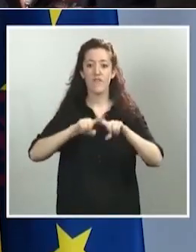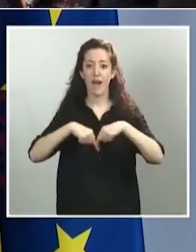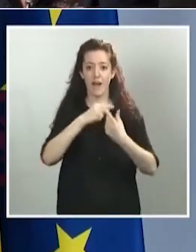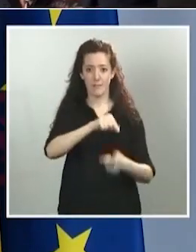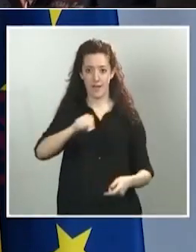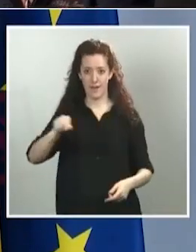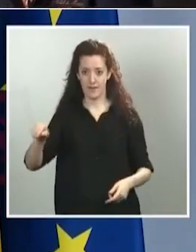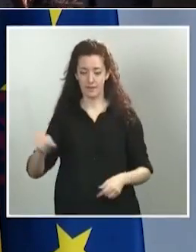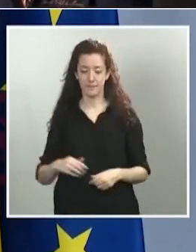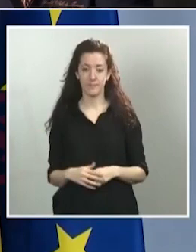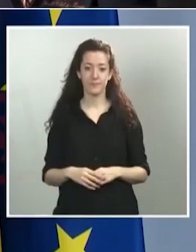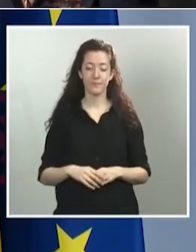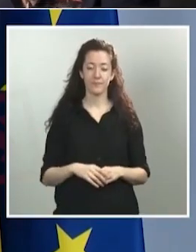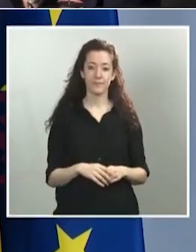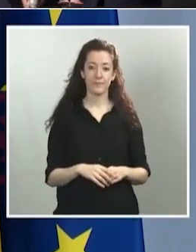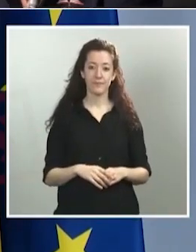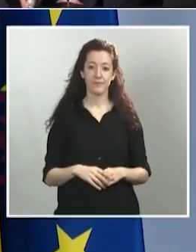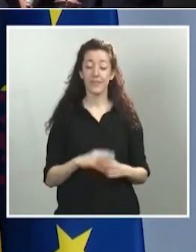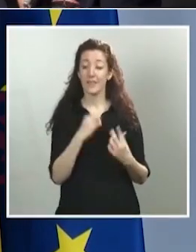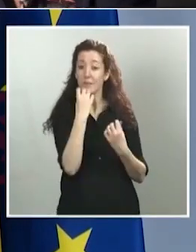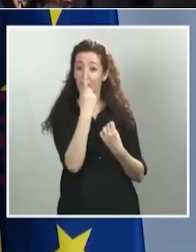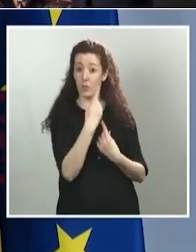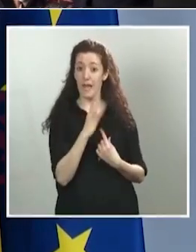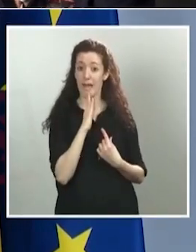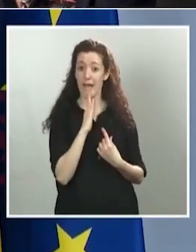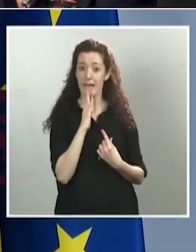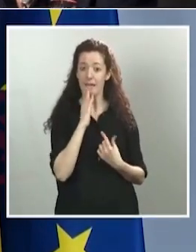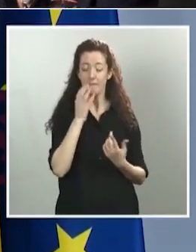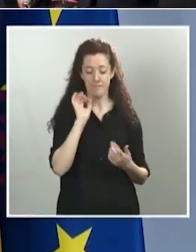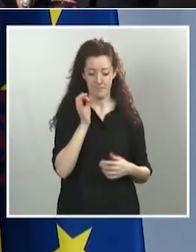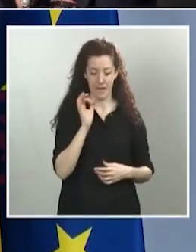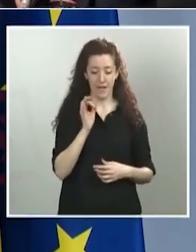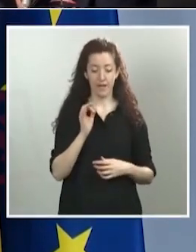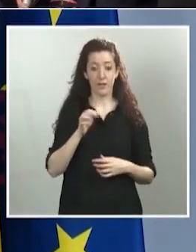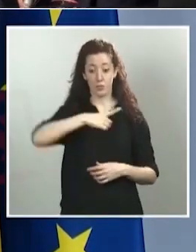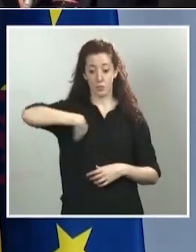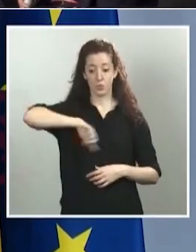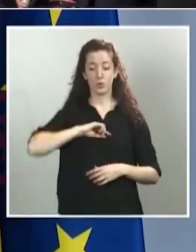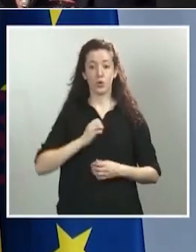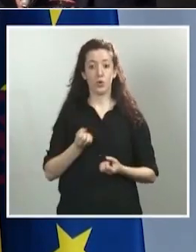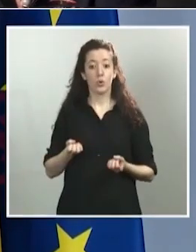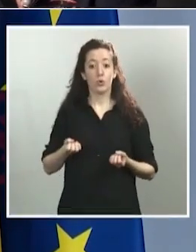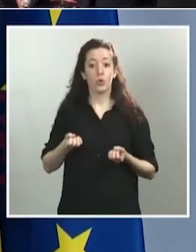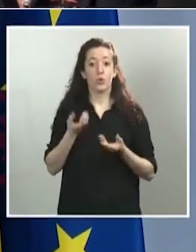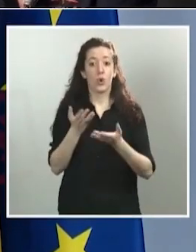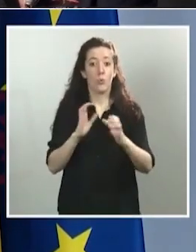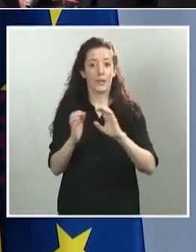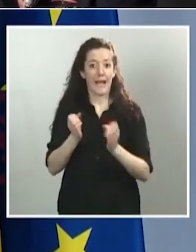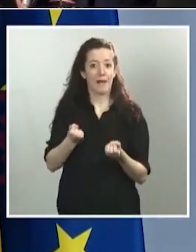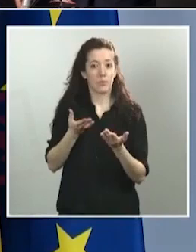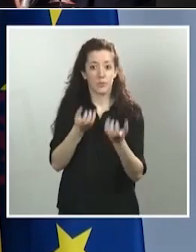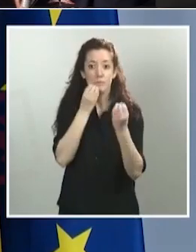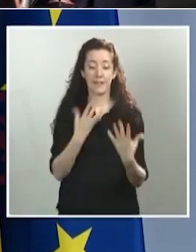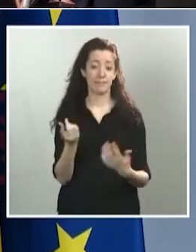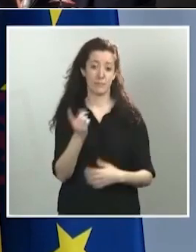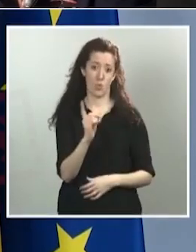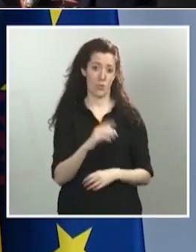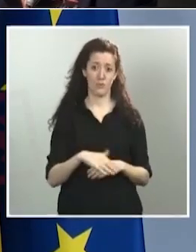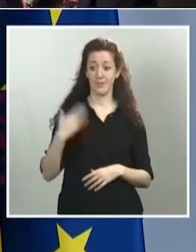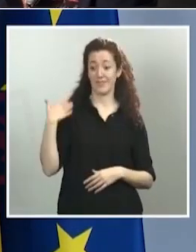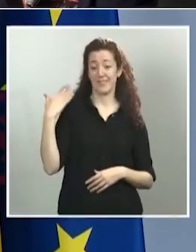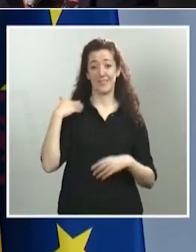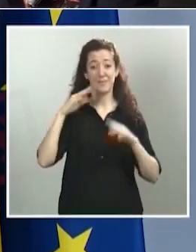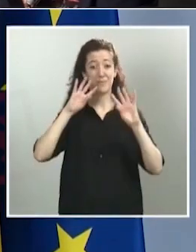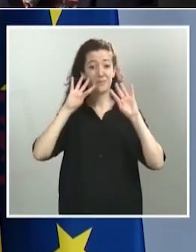una gran inquietud por ese lado y por otro lado una gran inquietud también del agresor me manipulación que están haciendo los medios de imposición ideológica en